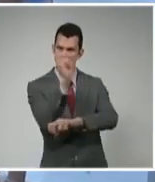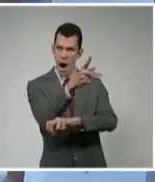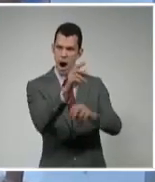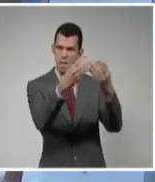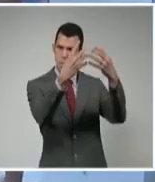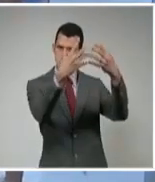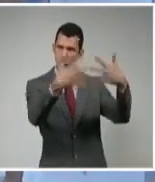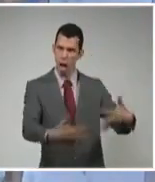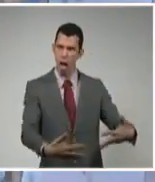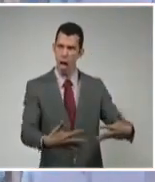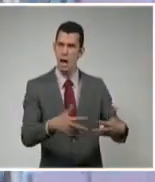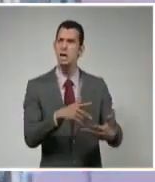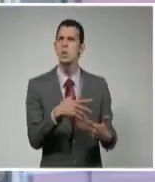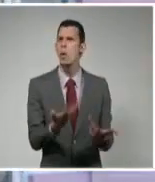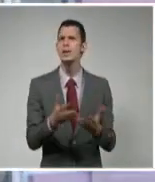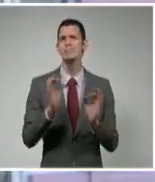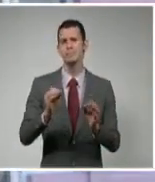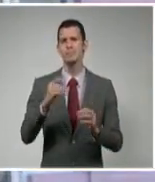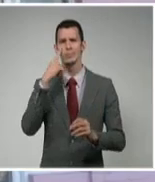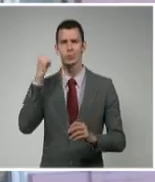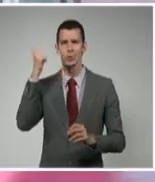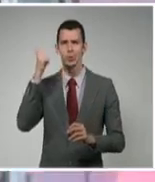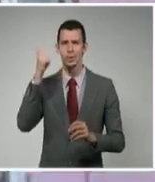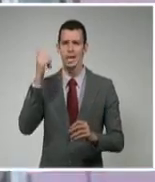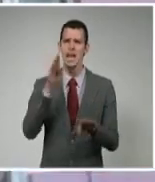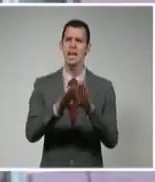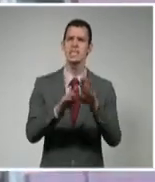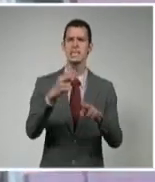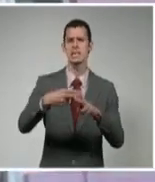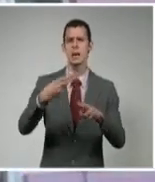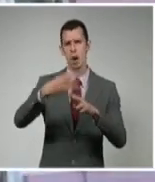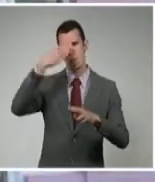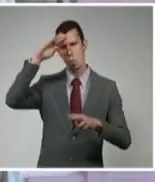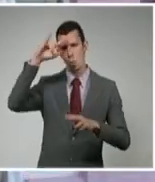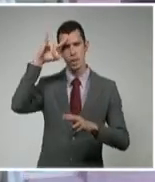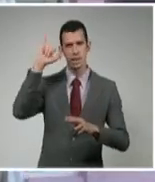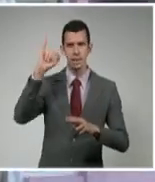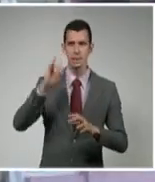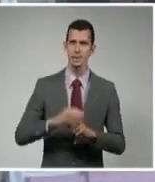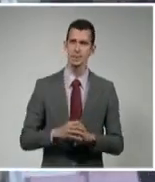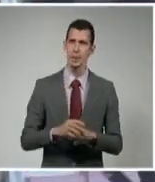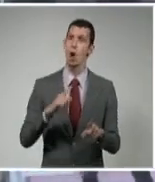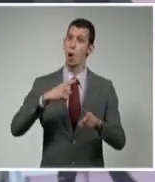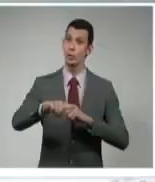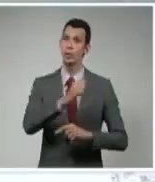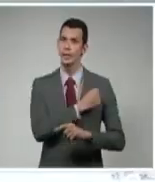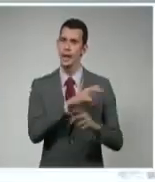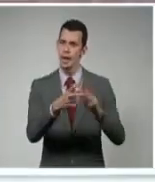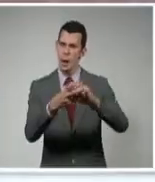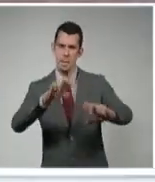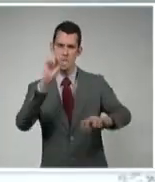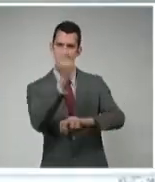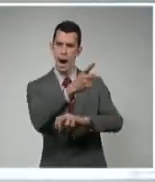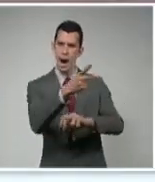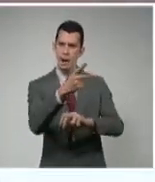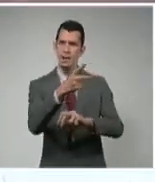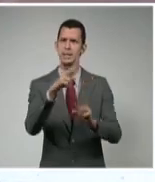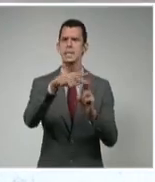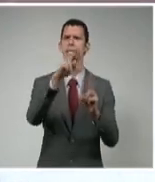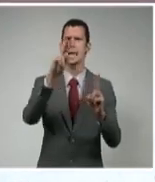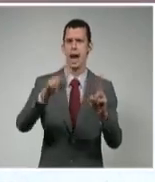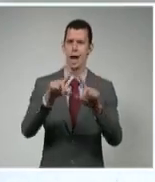muchas viviendas alrededor de ese lugar. Aquí están viendo el Teatro Campanario, antiguo Teatro Guiñol para niños.